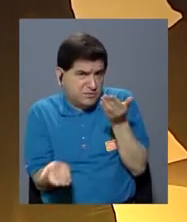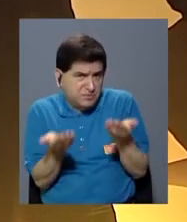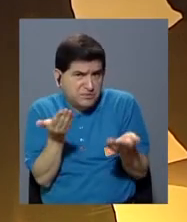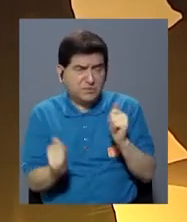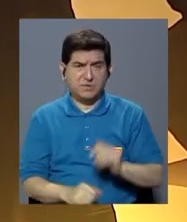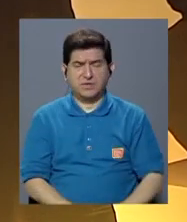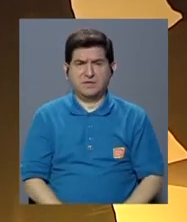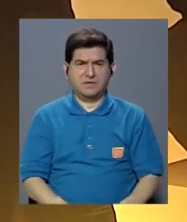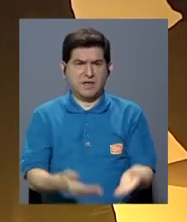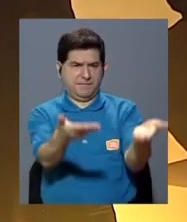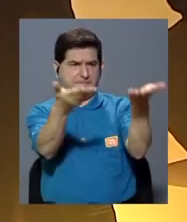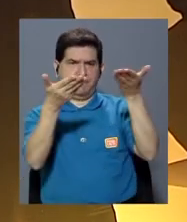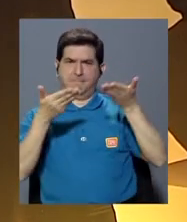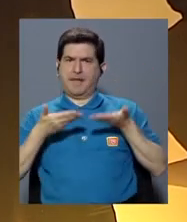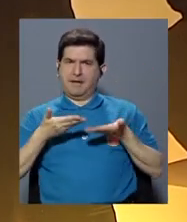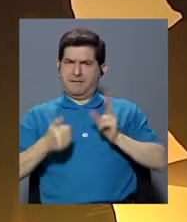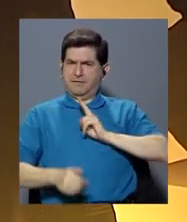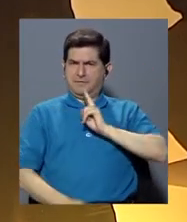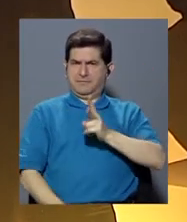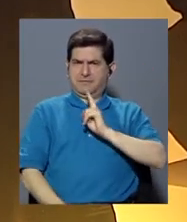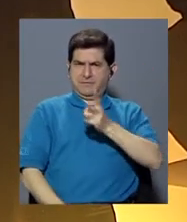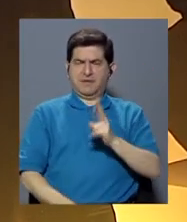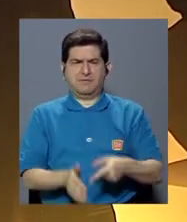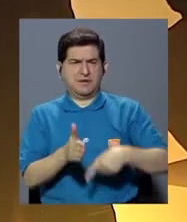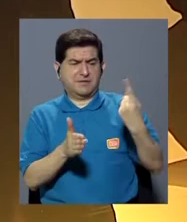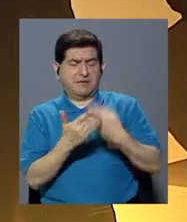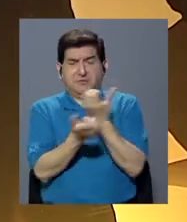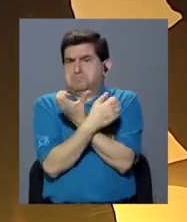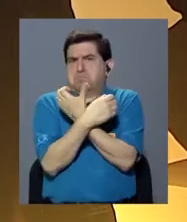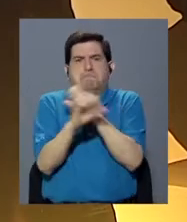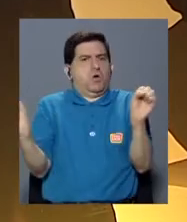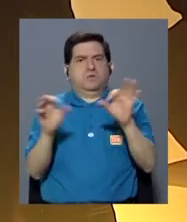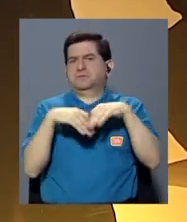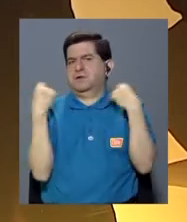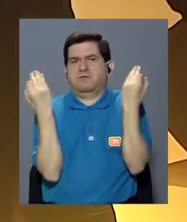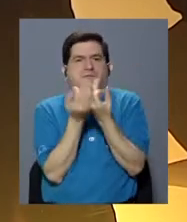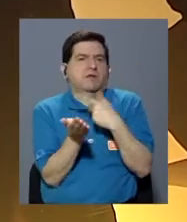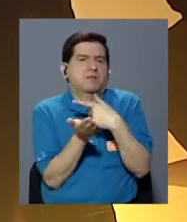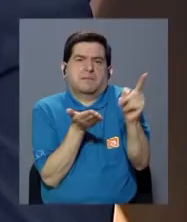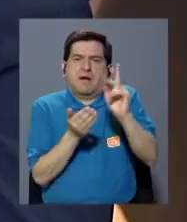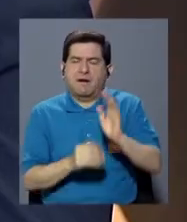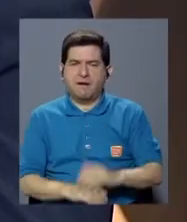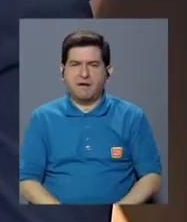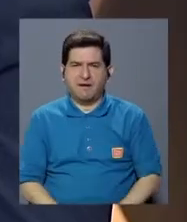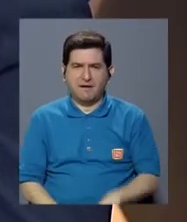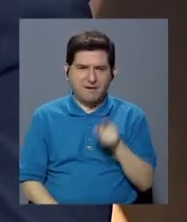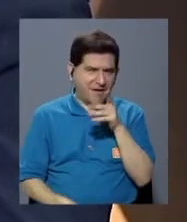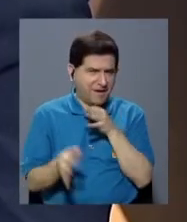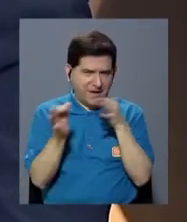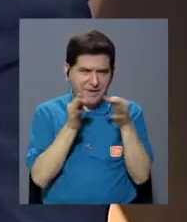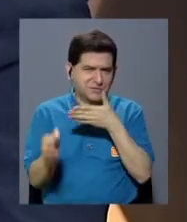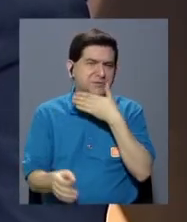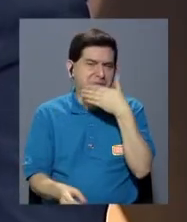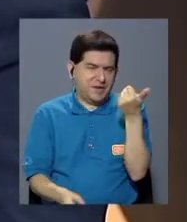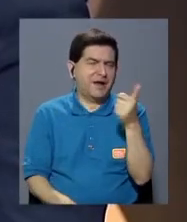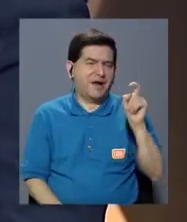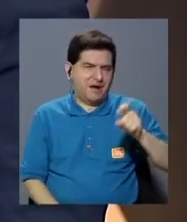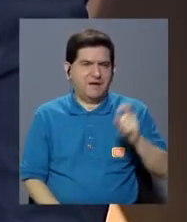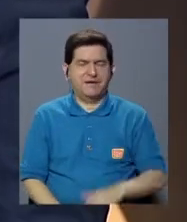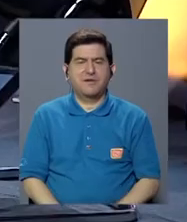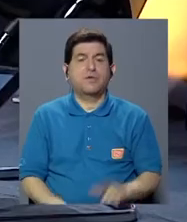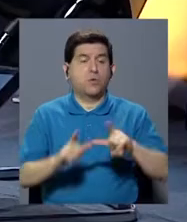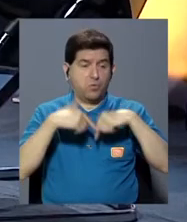posibilidad que nos ofrecen es verdaderamente, hay veces, imposible para muchas familias. Eso habría que explicarlo un poquito mejor,